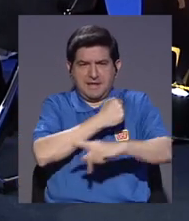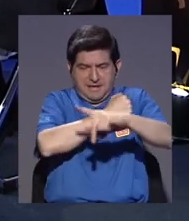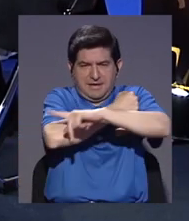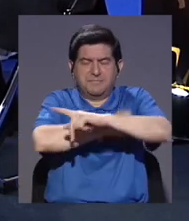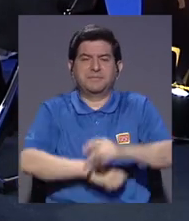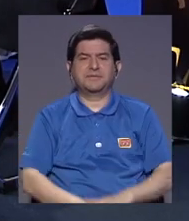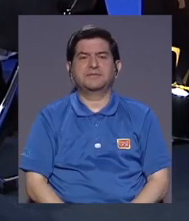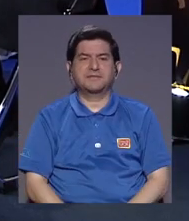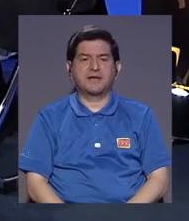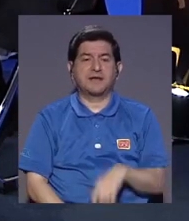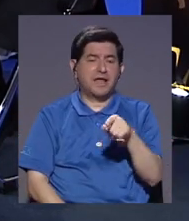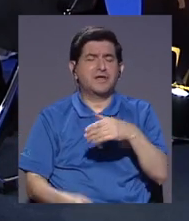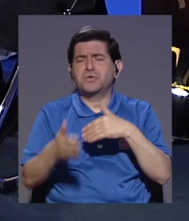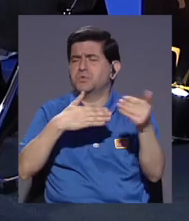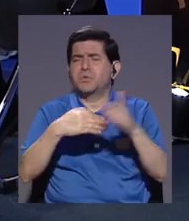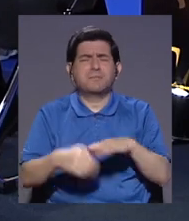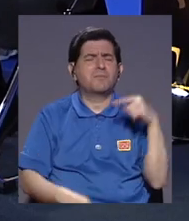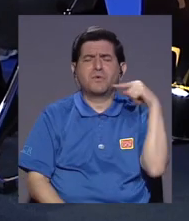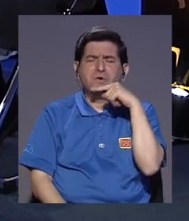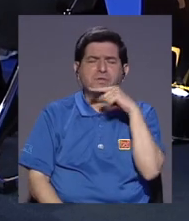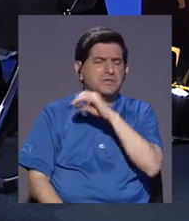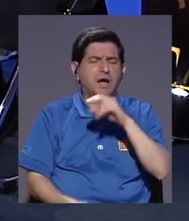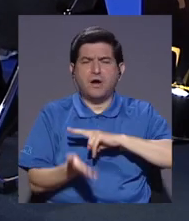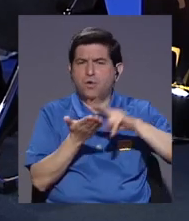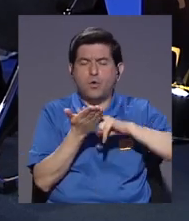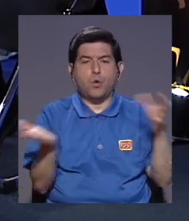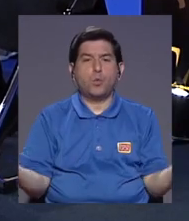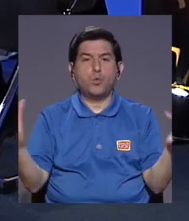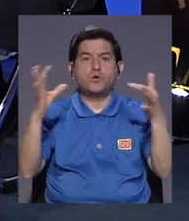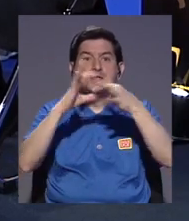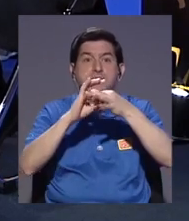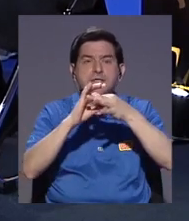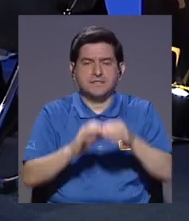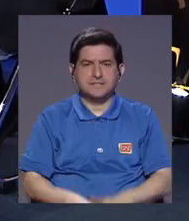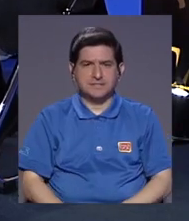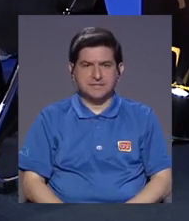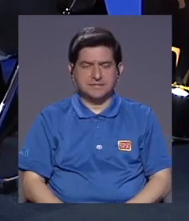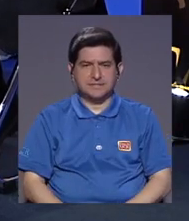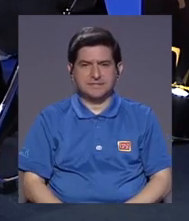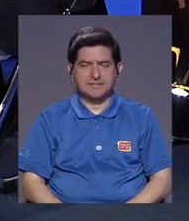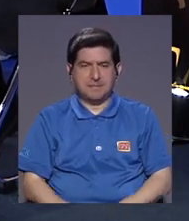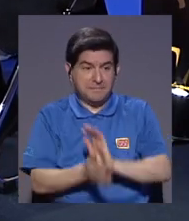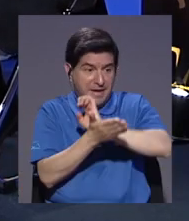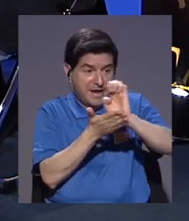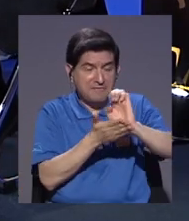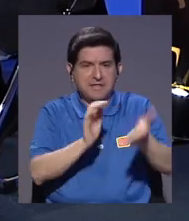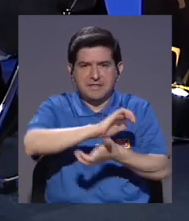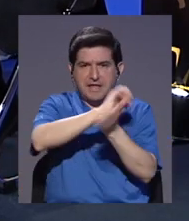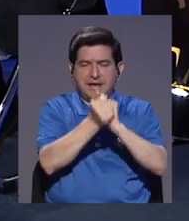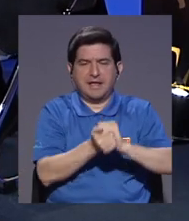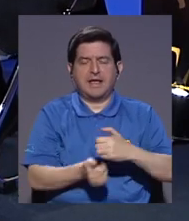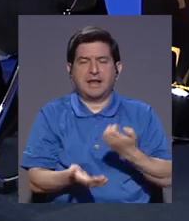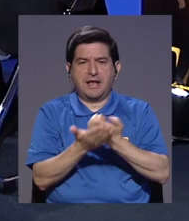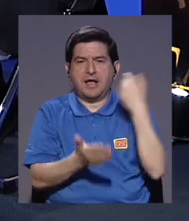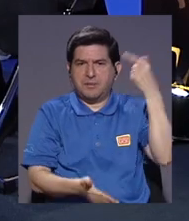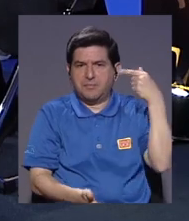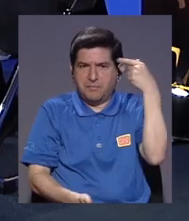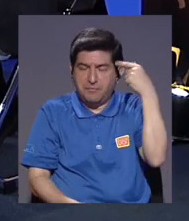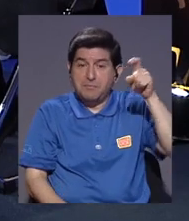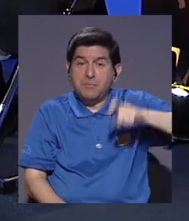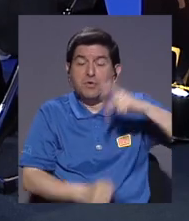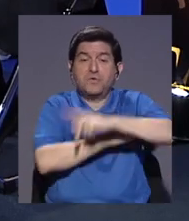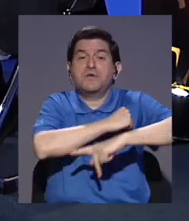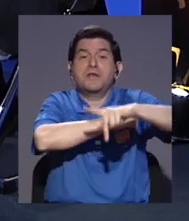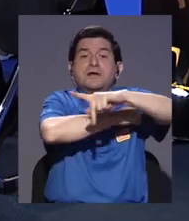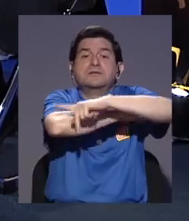en este país fueran de la unidad fueran de liberación se unieron para impedir que la reforma fiscal que